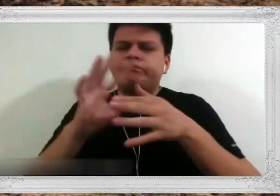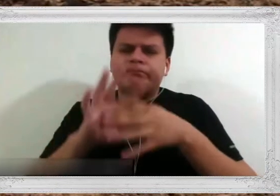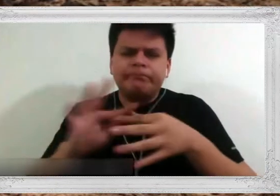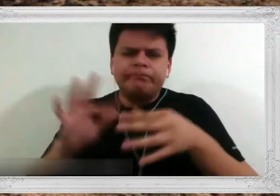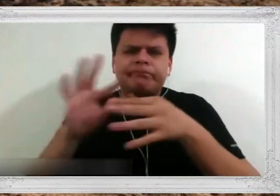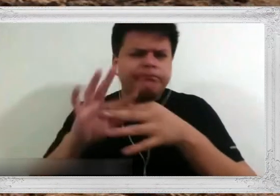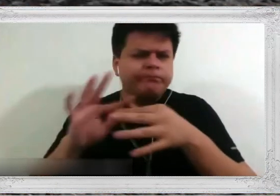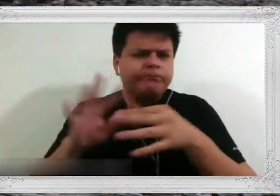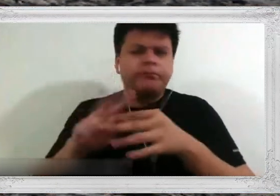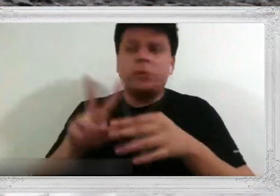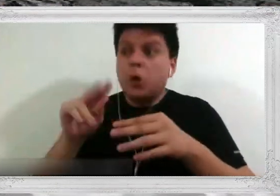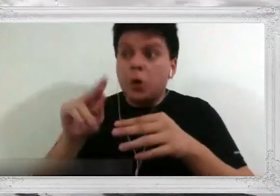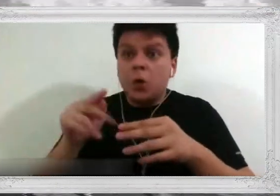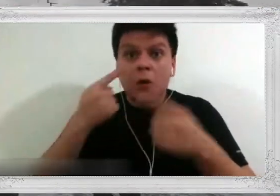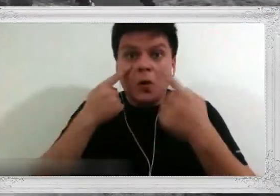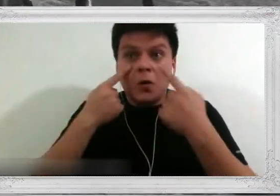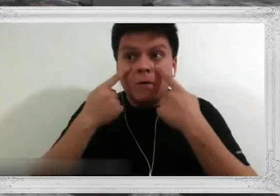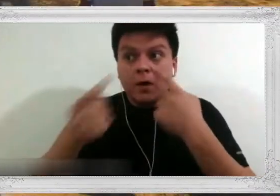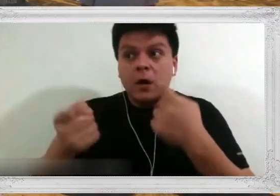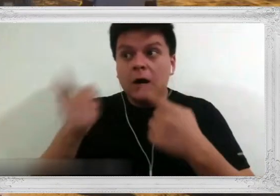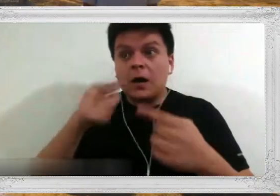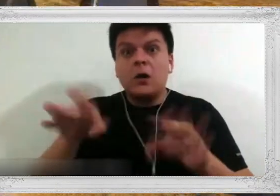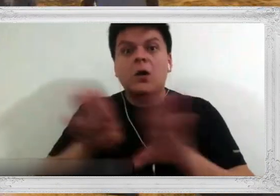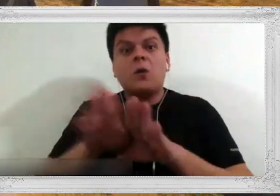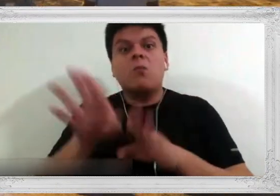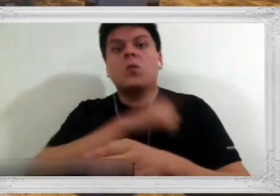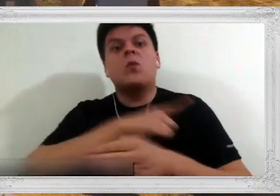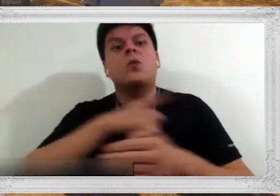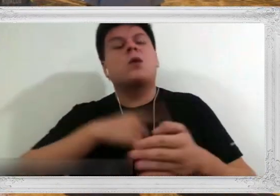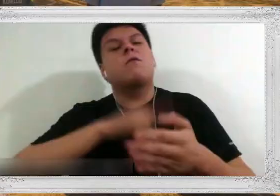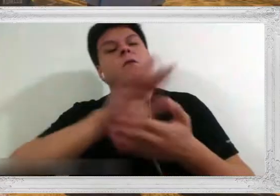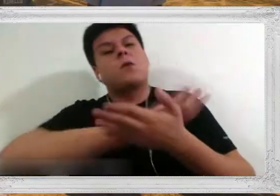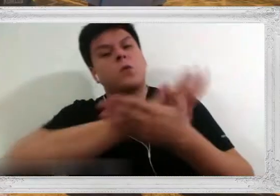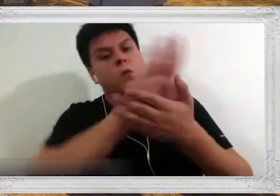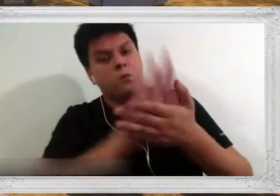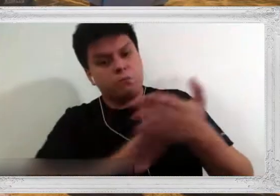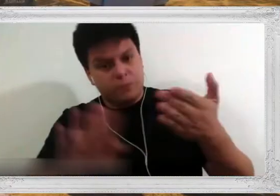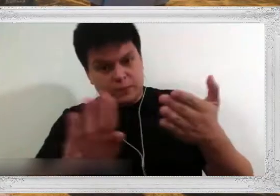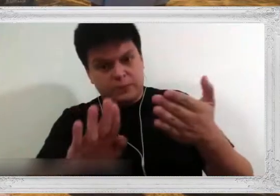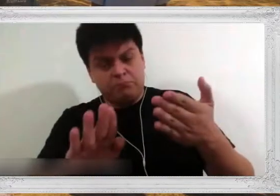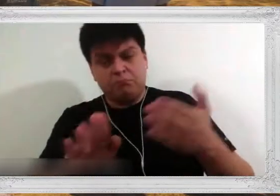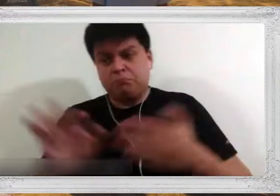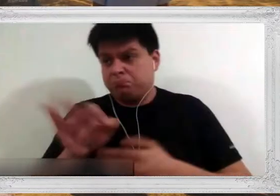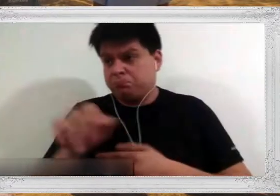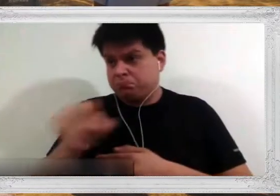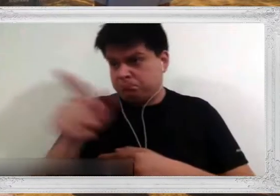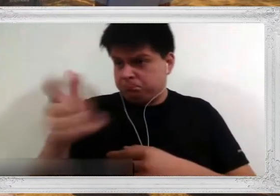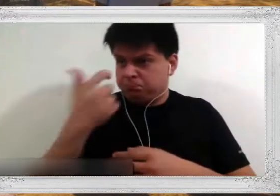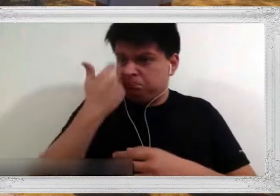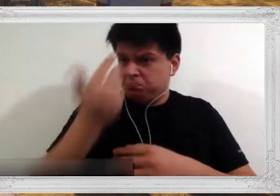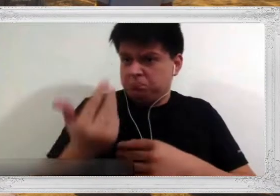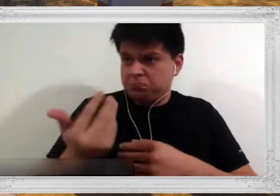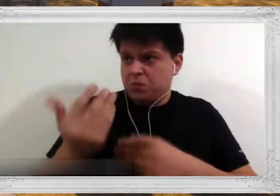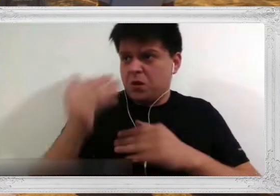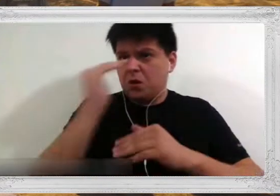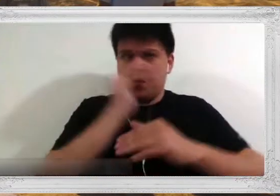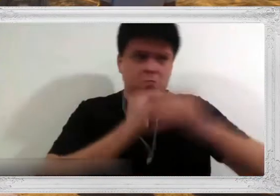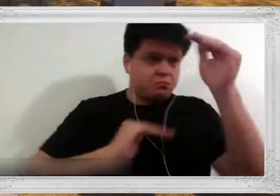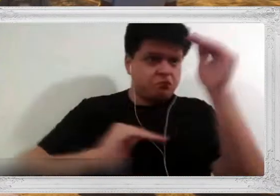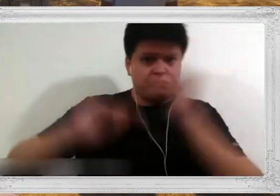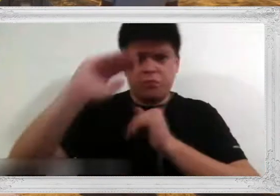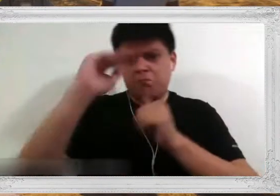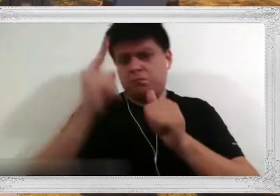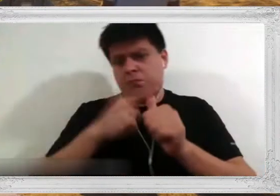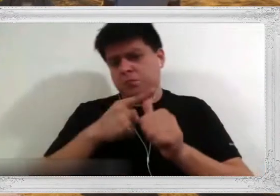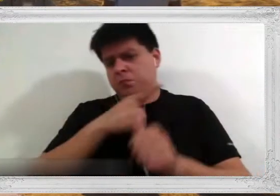ojos el camino que Él mismo sigue. Del mismo modo, el que quiera ser realmente grande y primero, no